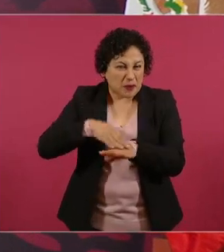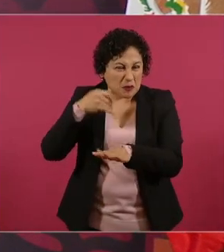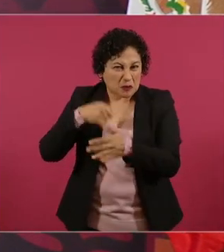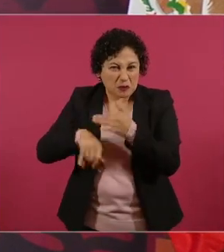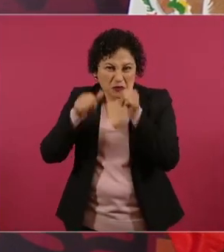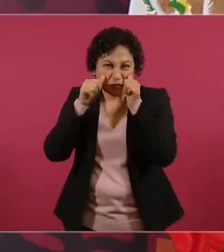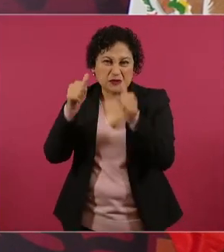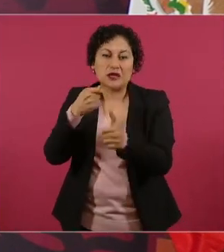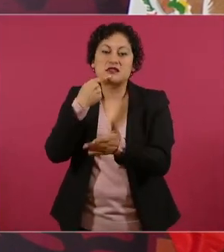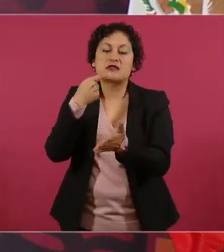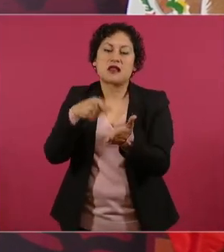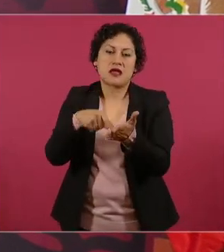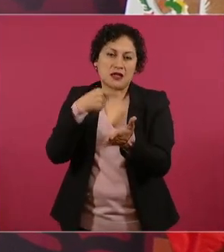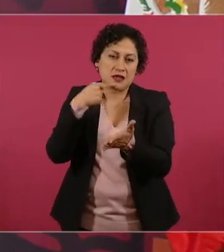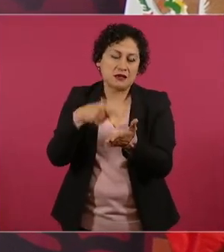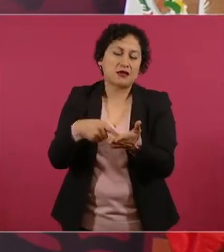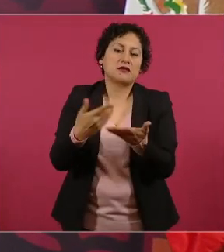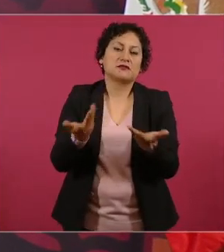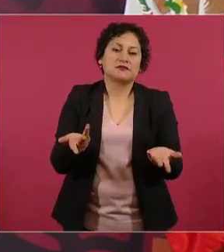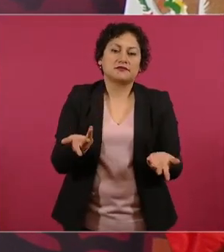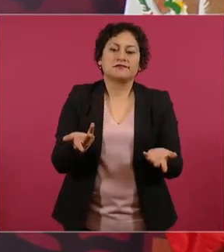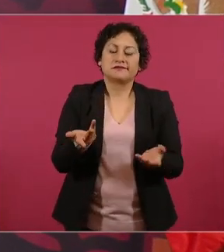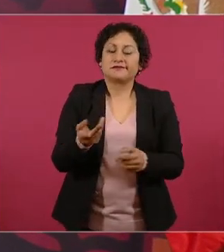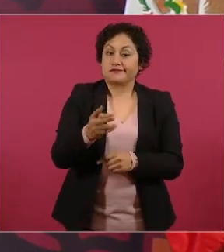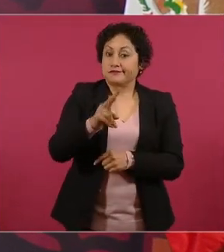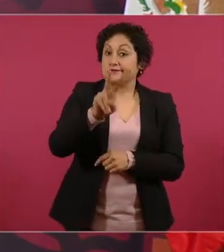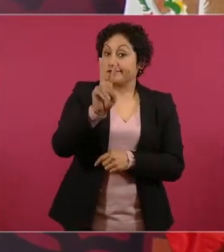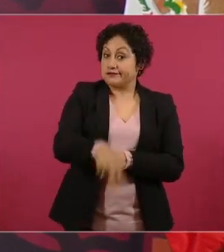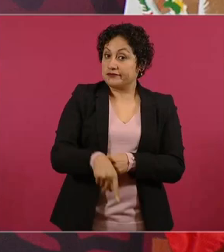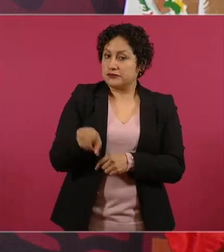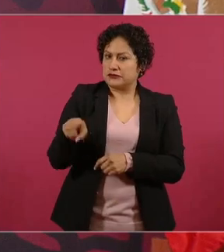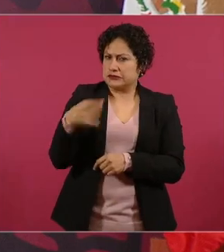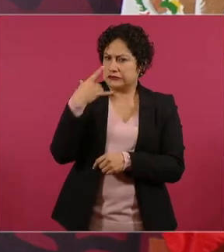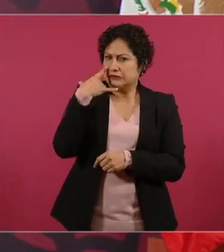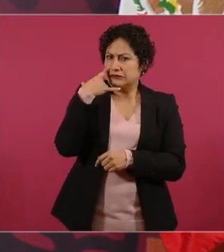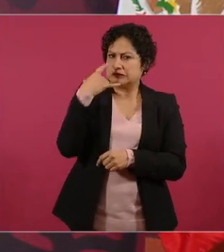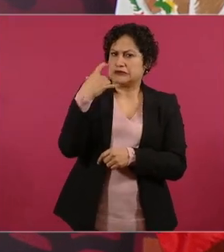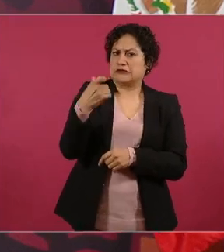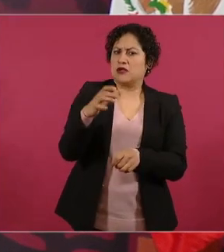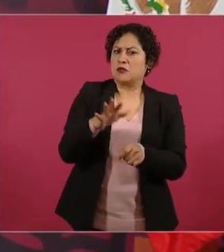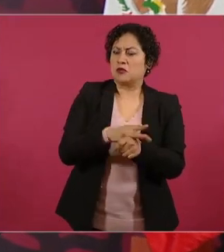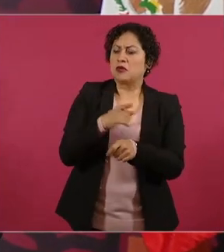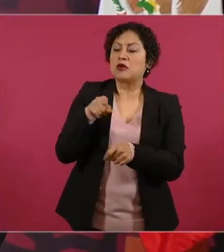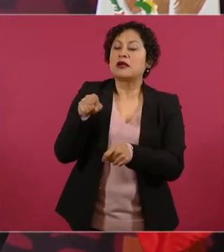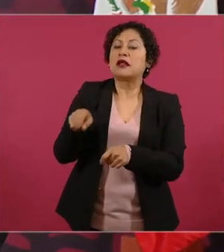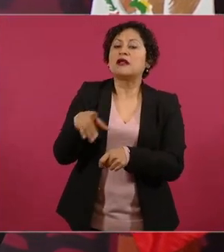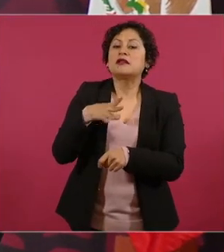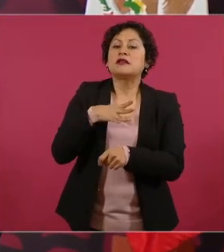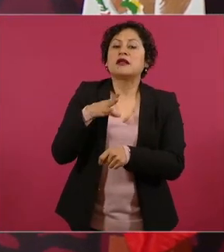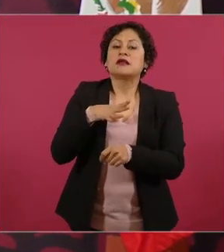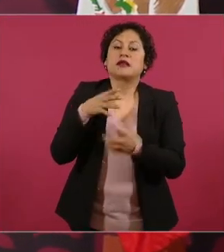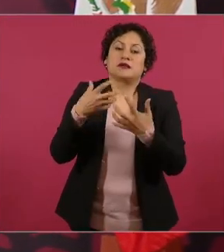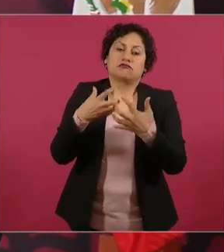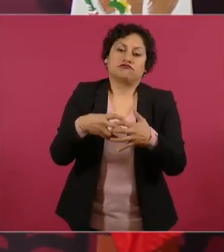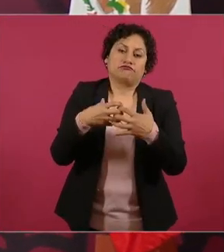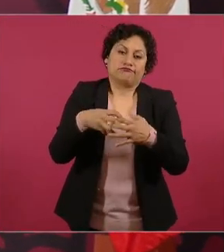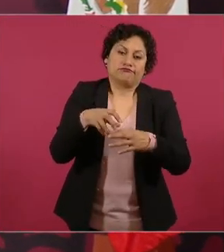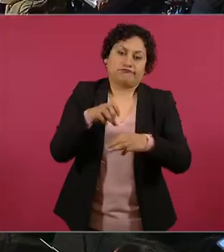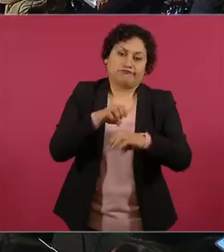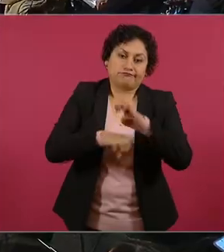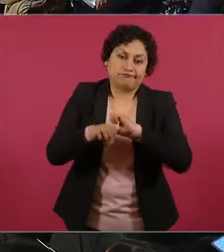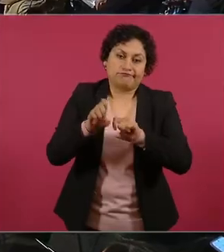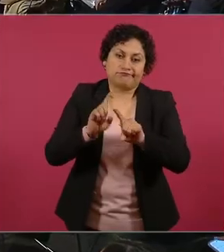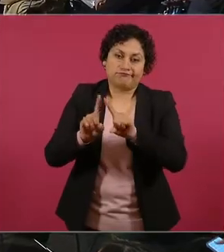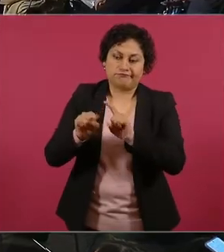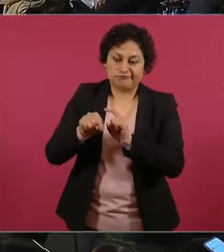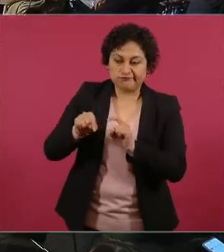que además es raro porque hay maquilas y algo ahí